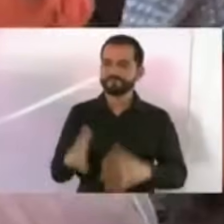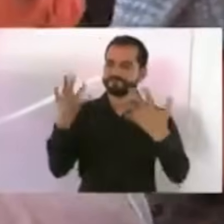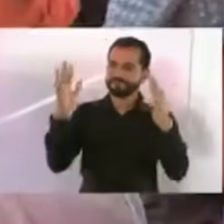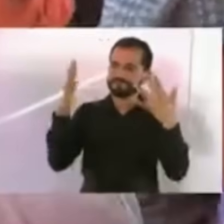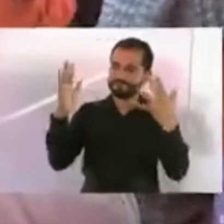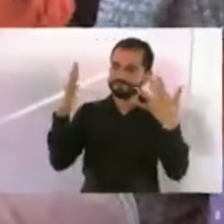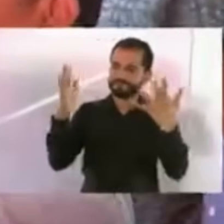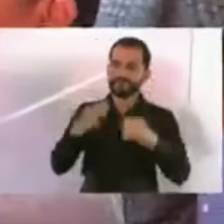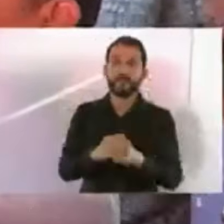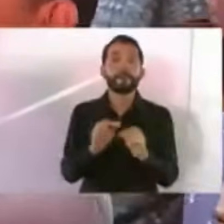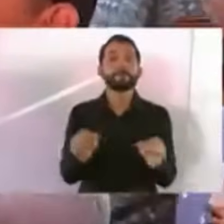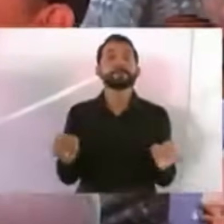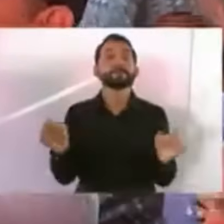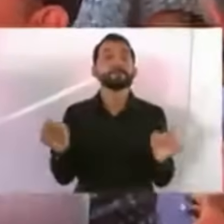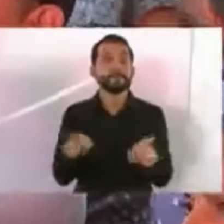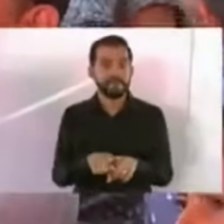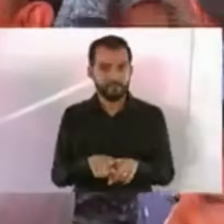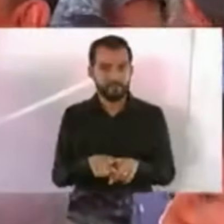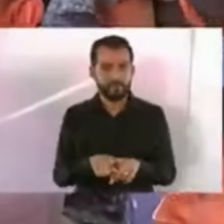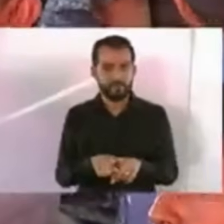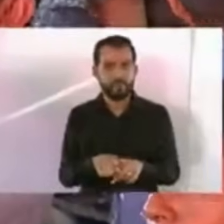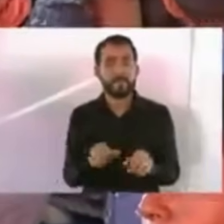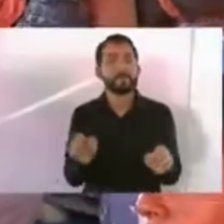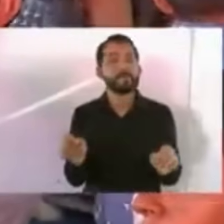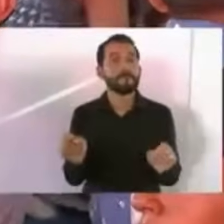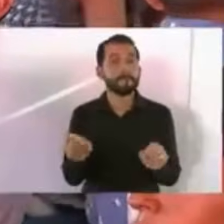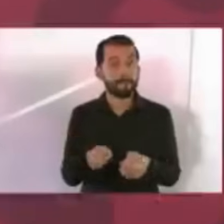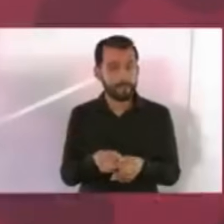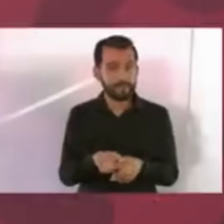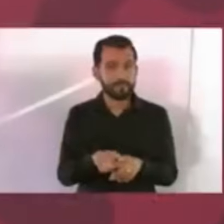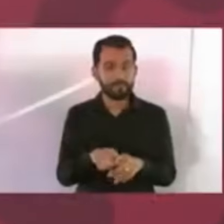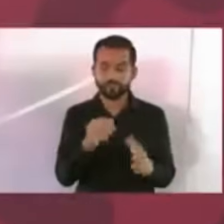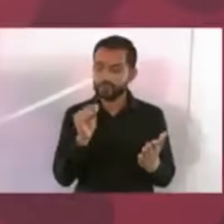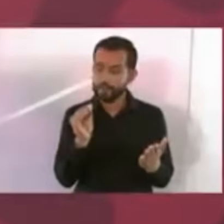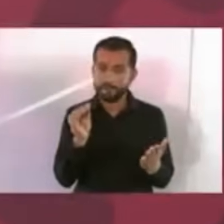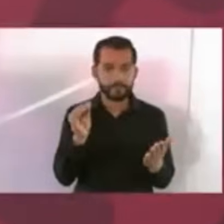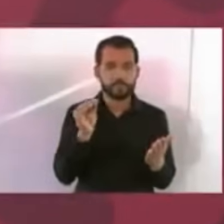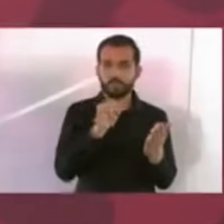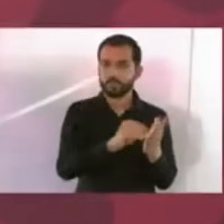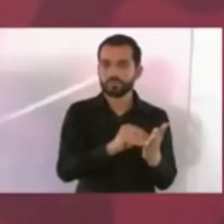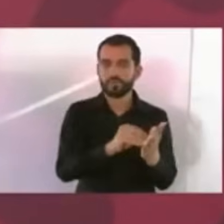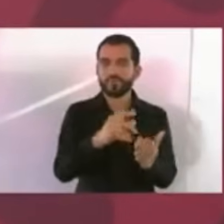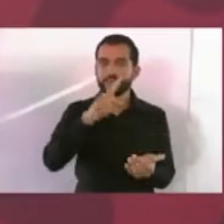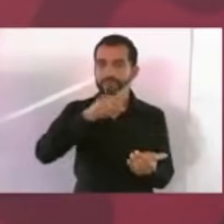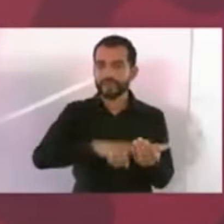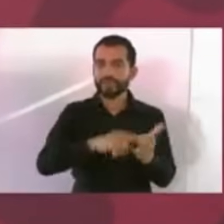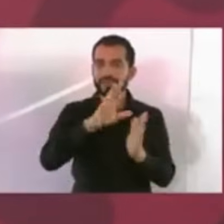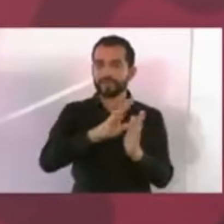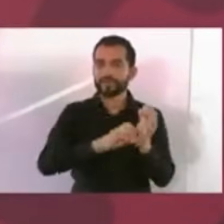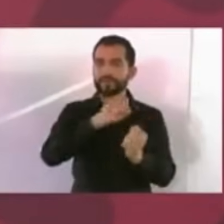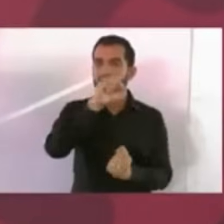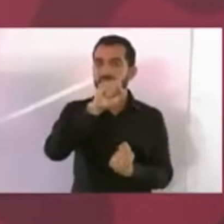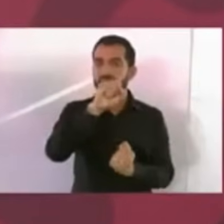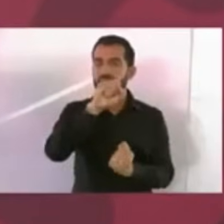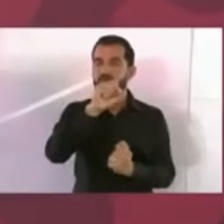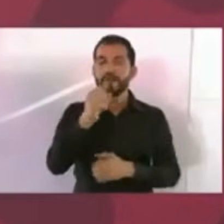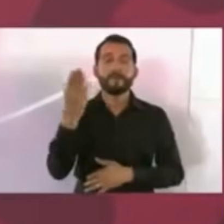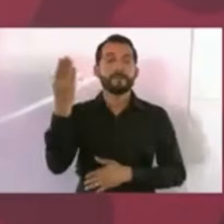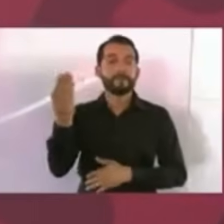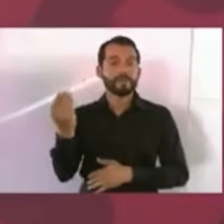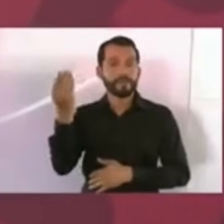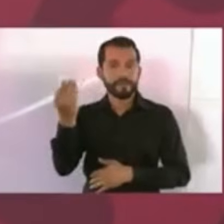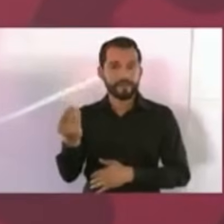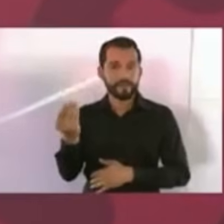Y lo mismo, se elevó a rango constitucional la entrega de